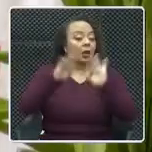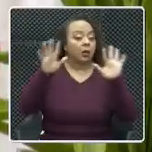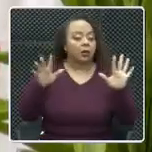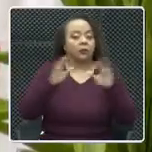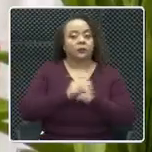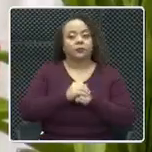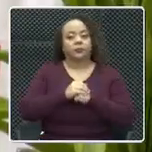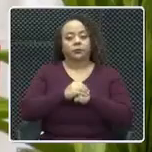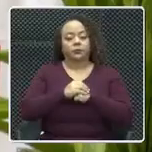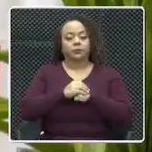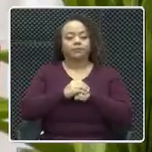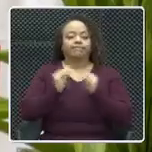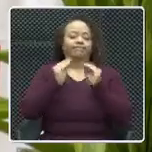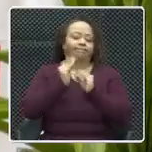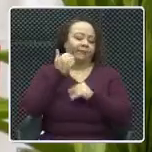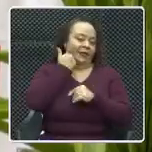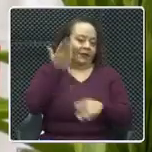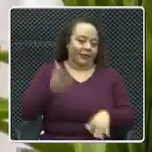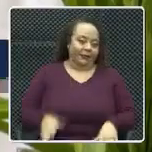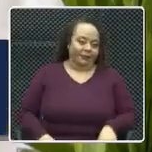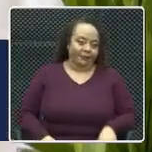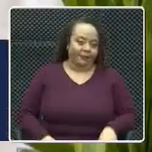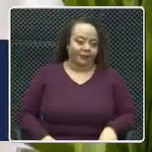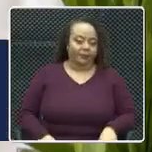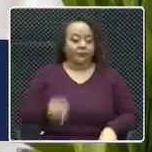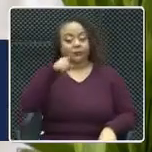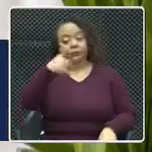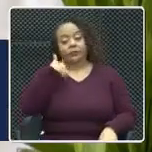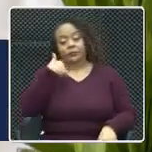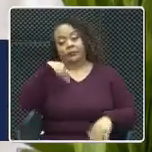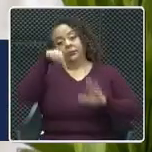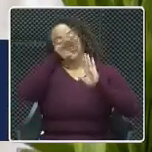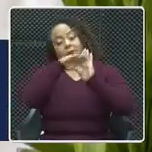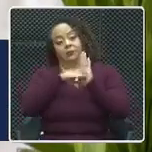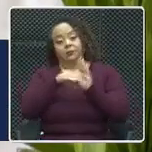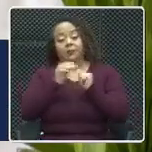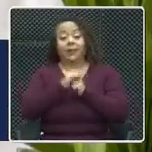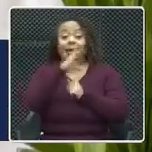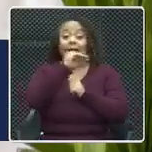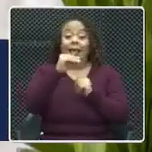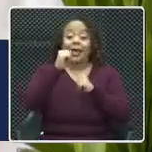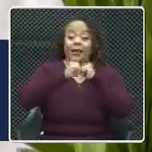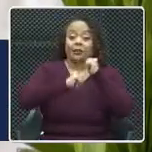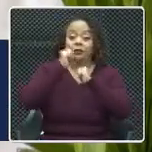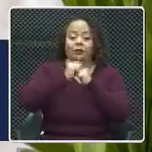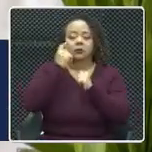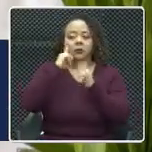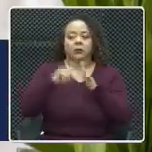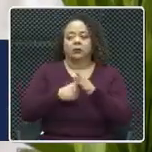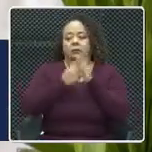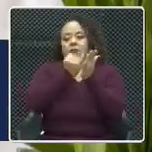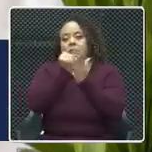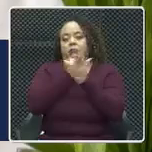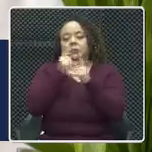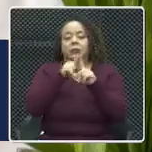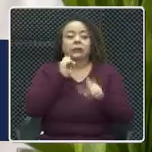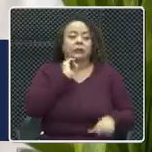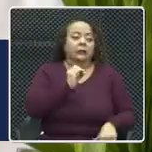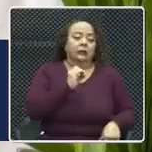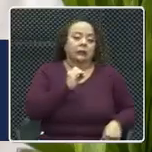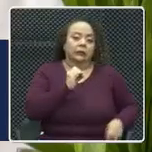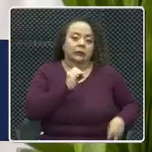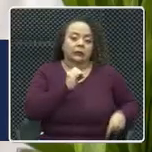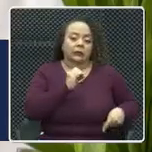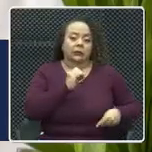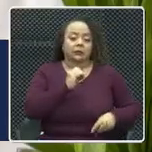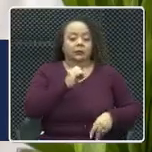que va a ser más fácil si usted tiene un protocolo y una estructura a empezar la claro, investigación desde cero,